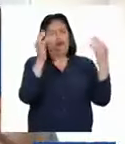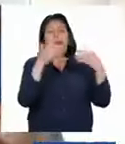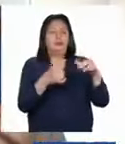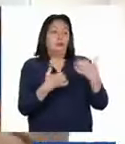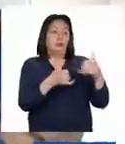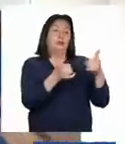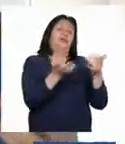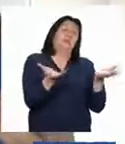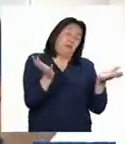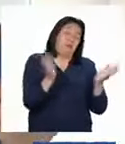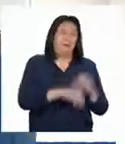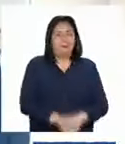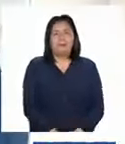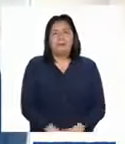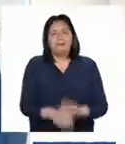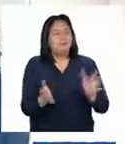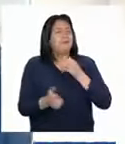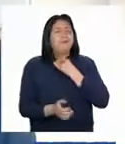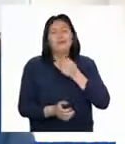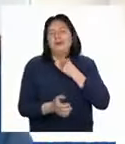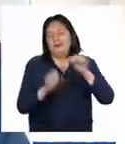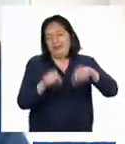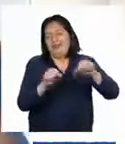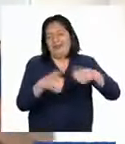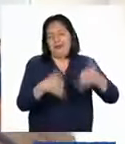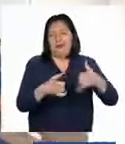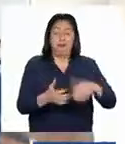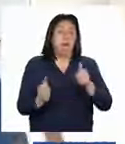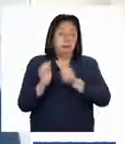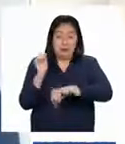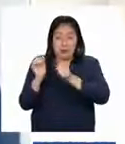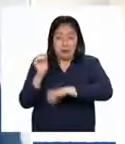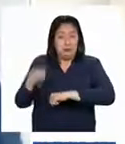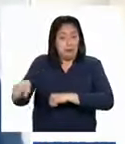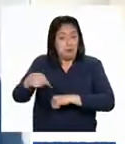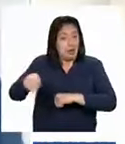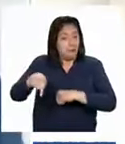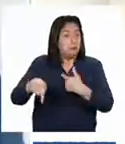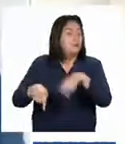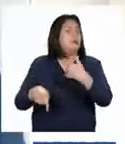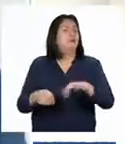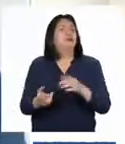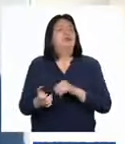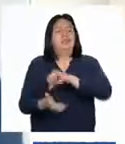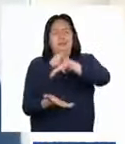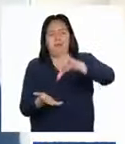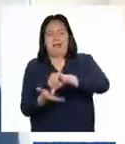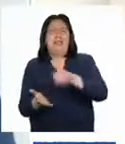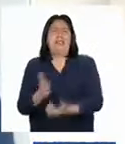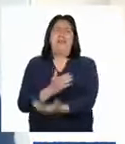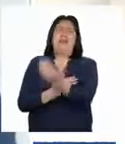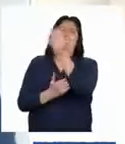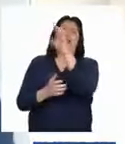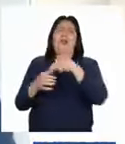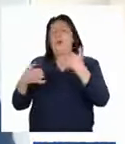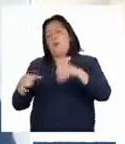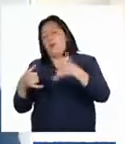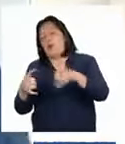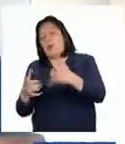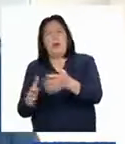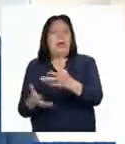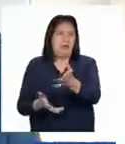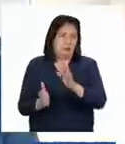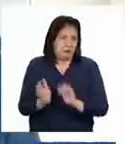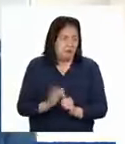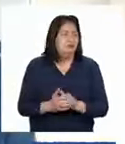juegos. Me encantaba jugar. Con mis hermanos estábamos muchísimo tiempo en el parque, todo el día realmente, jugando con los